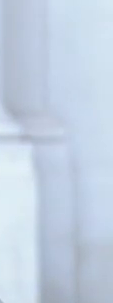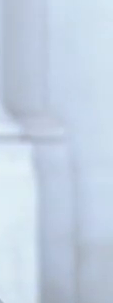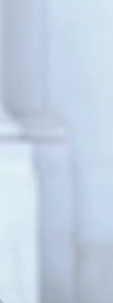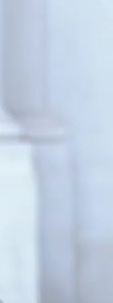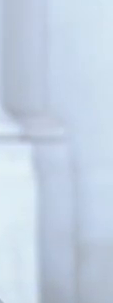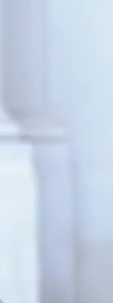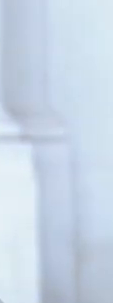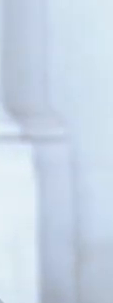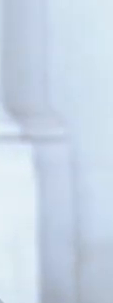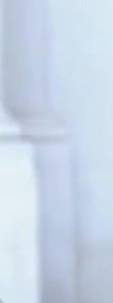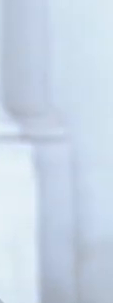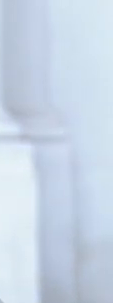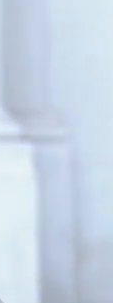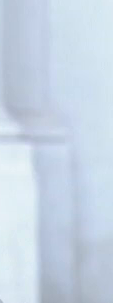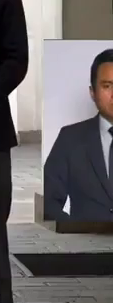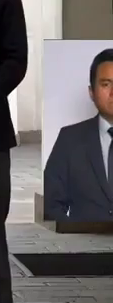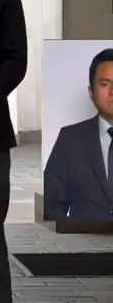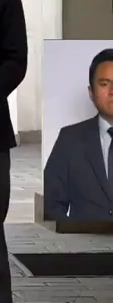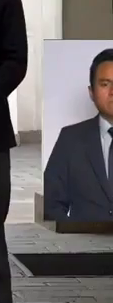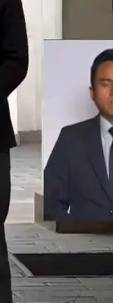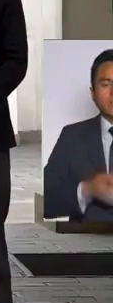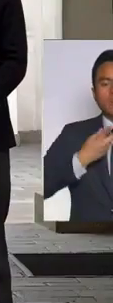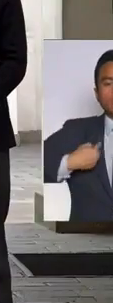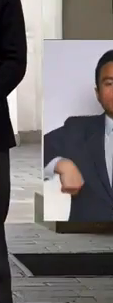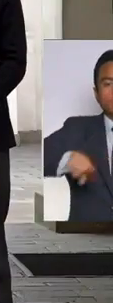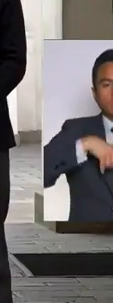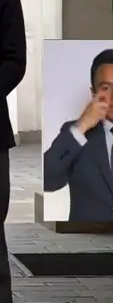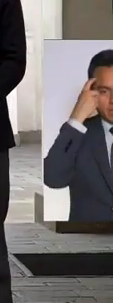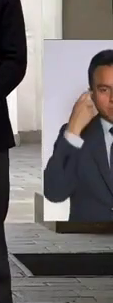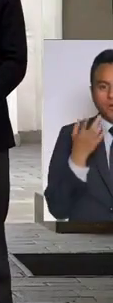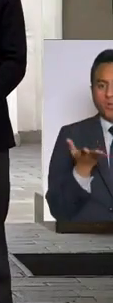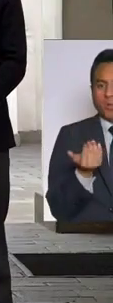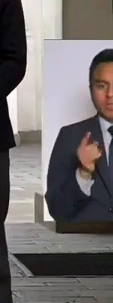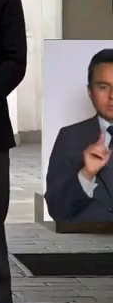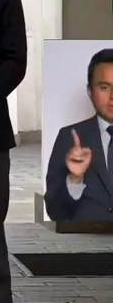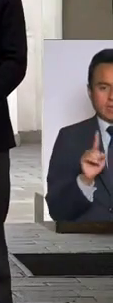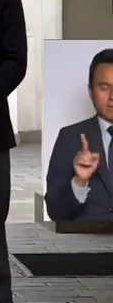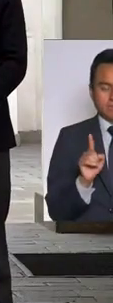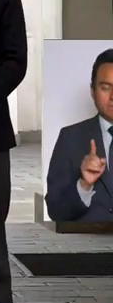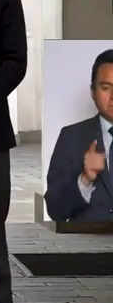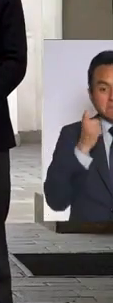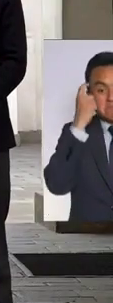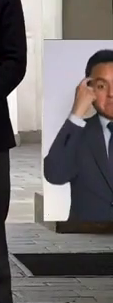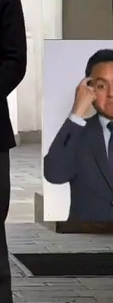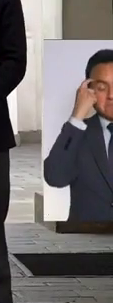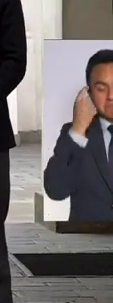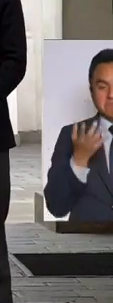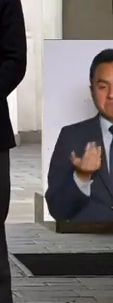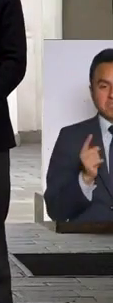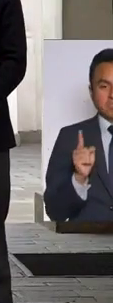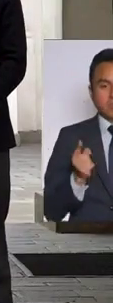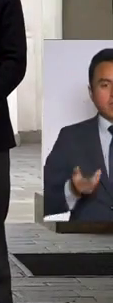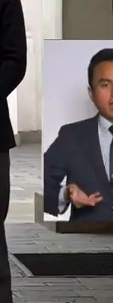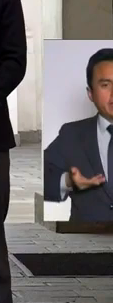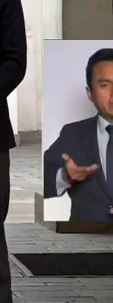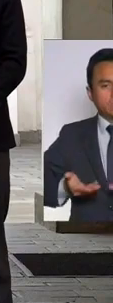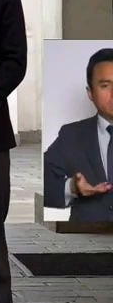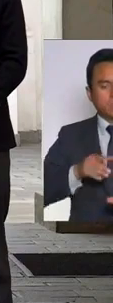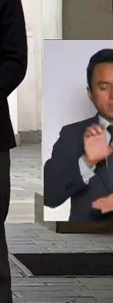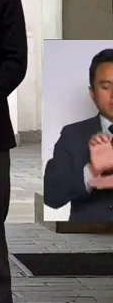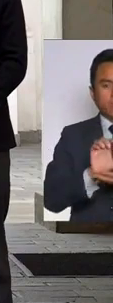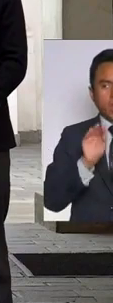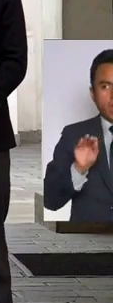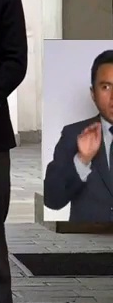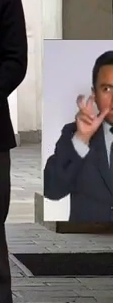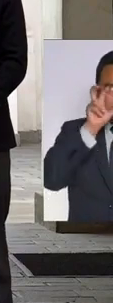preparación que corresponda. Pero aquí además hay una suerte en lo que ocurre con el caso, ¿no es cierto?, de este joven de 16